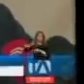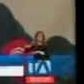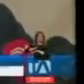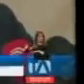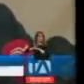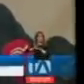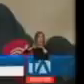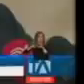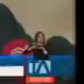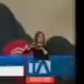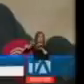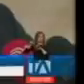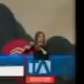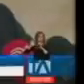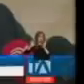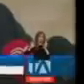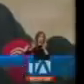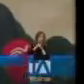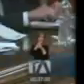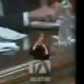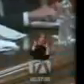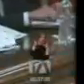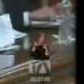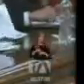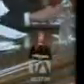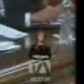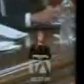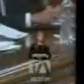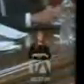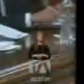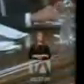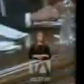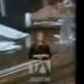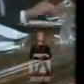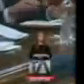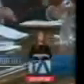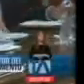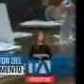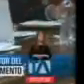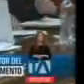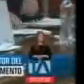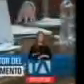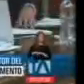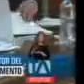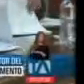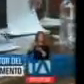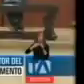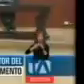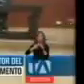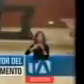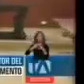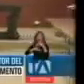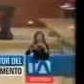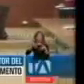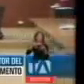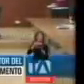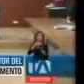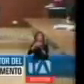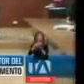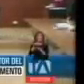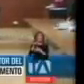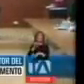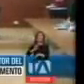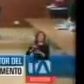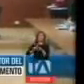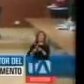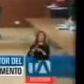Supercom, eso es falsificar. A pesar del auto de llamamiento, la etapa de juicio quedará suspendida, pues Carlos Ochoa se